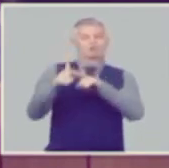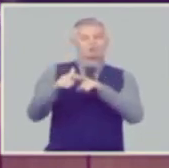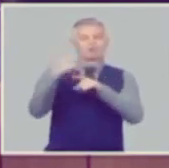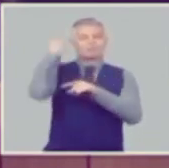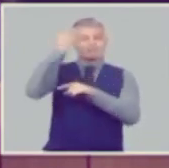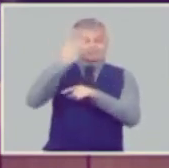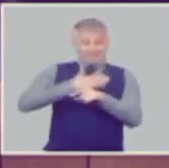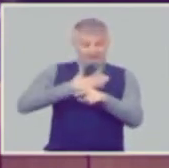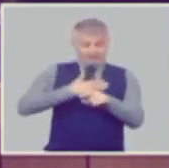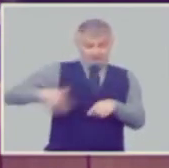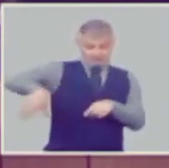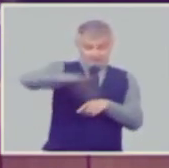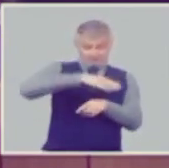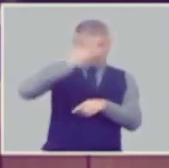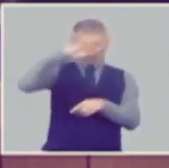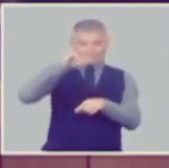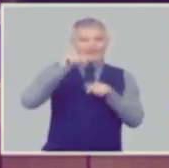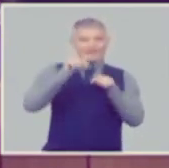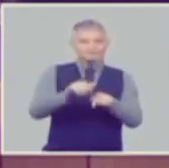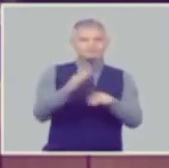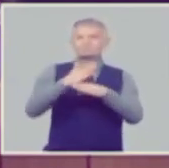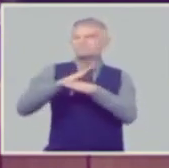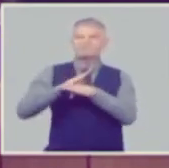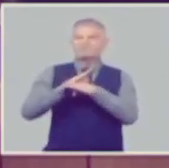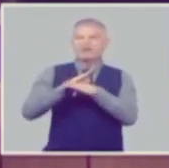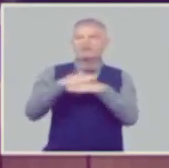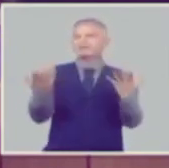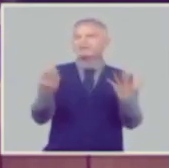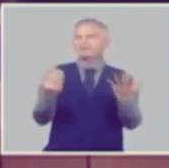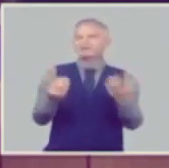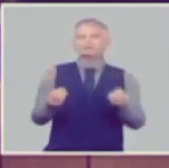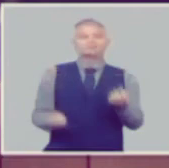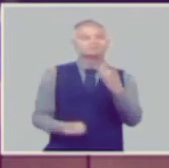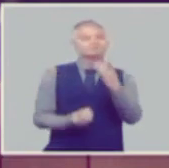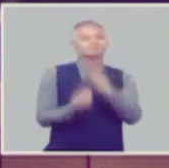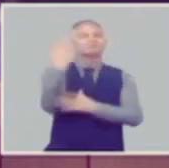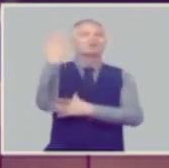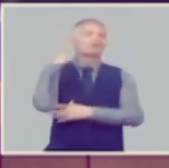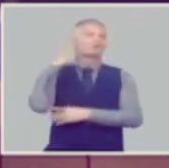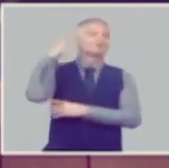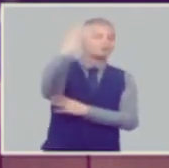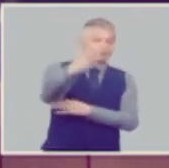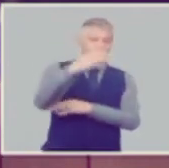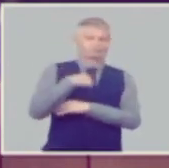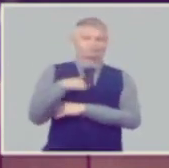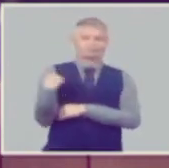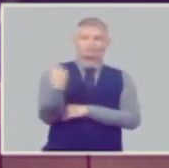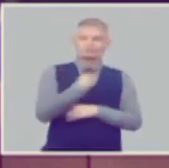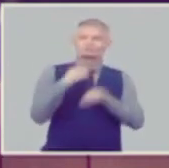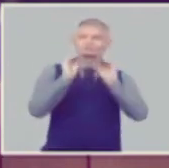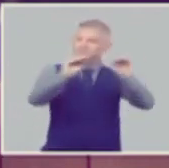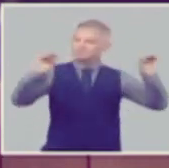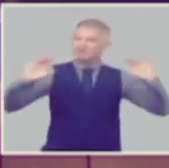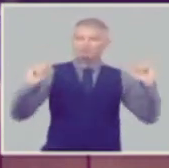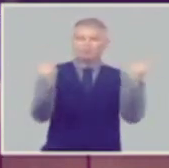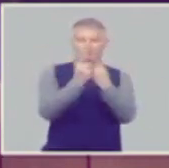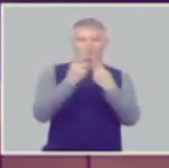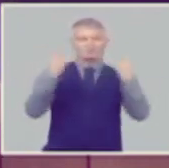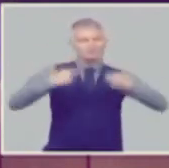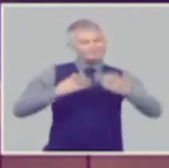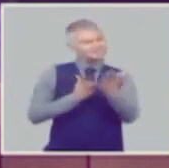es sembrar y fertilizar el futuro. Los convocamos a seguir pensando y actuando como país